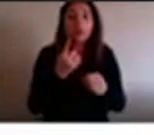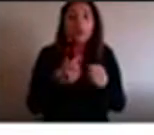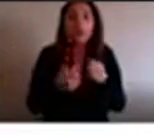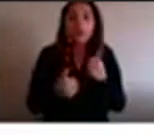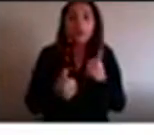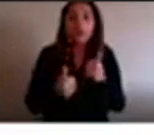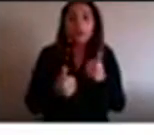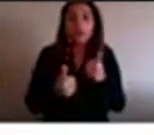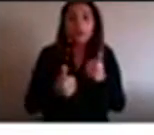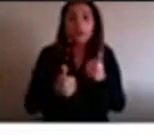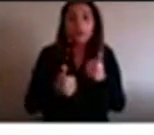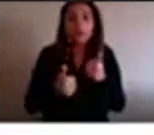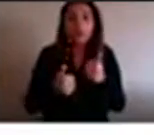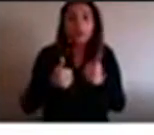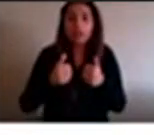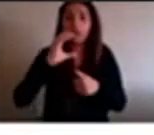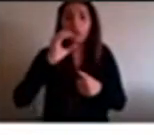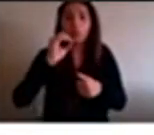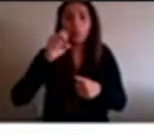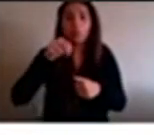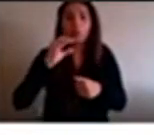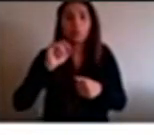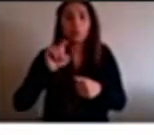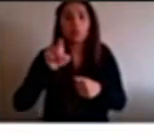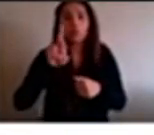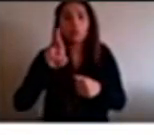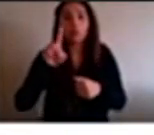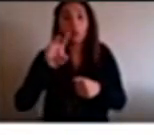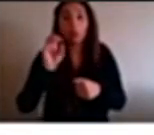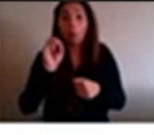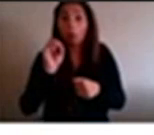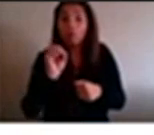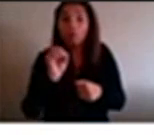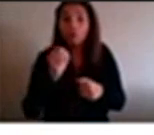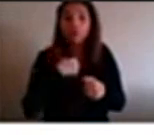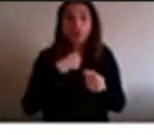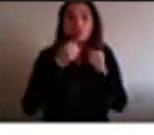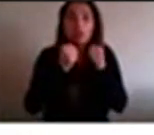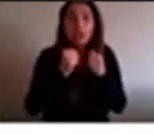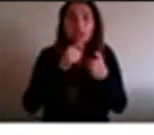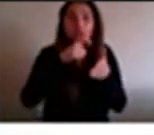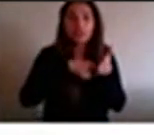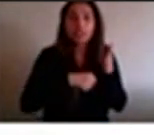proponentes que tengan vinculadas personas con discapacidad. Estos incentivos